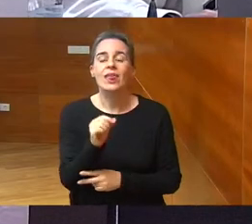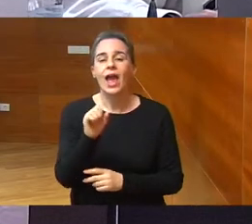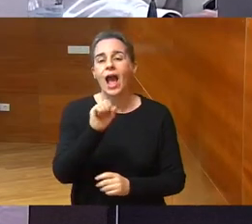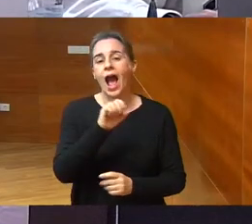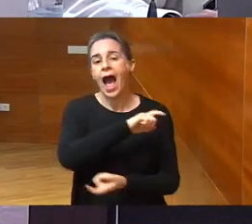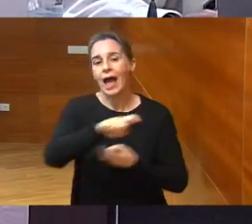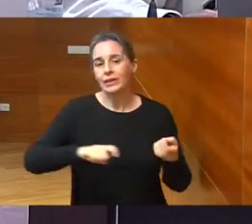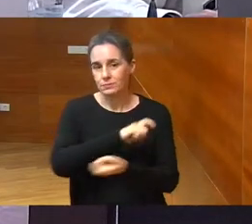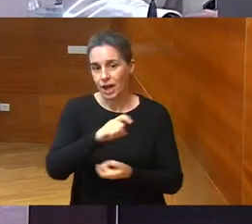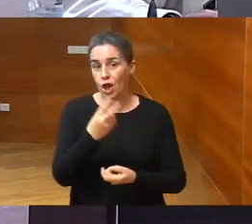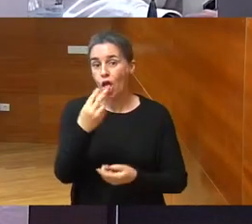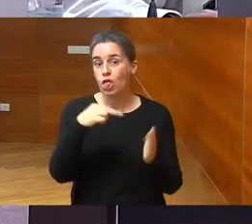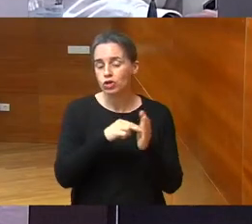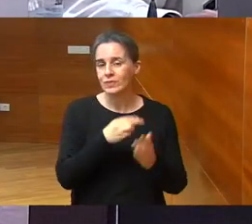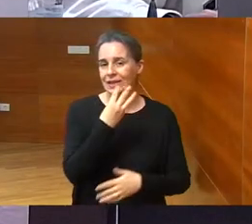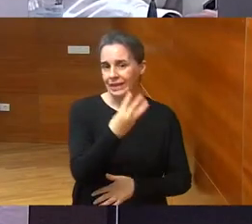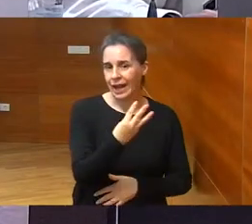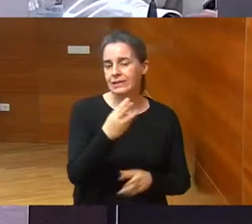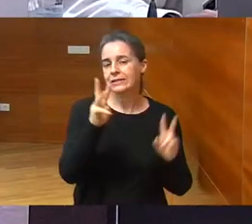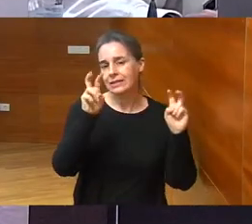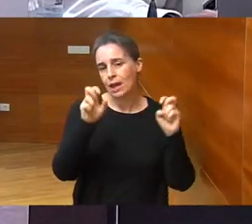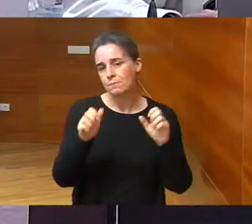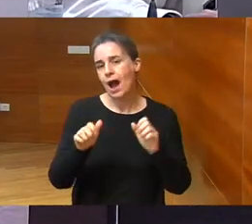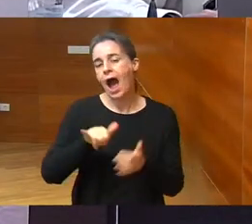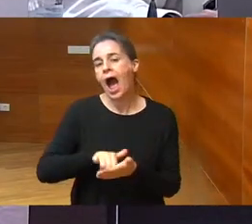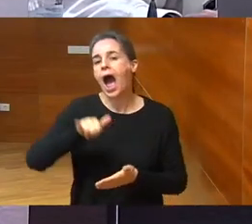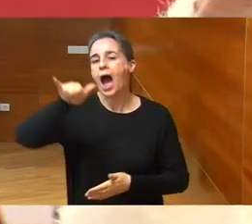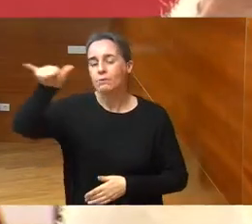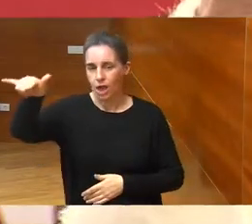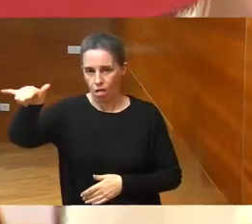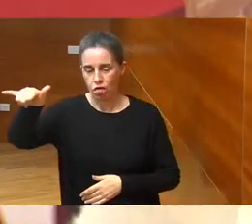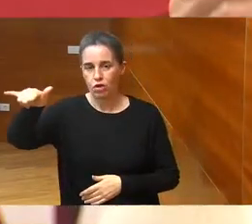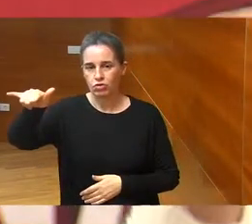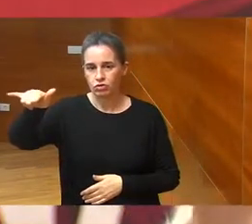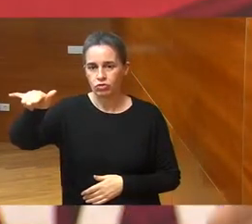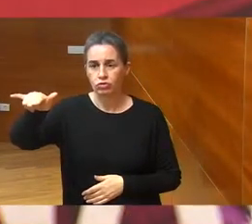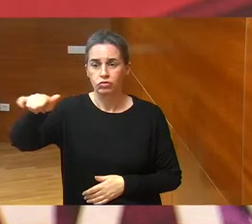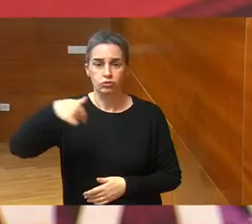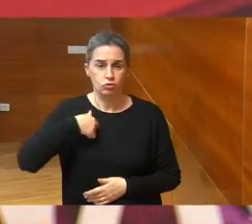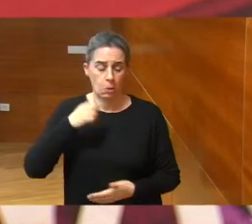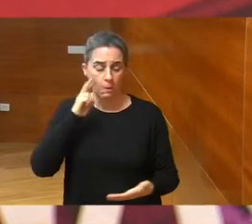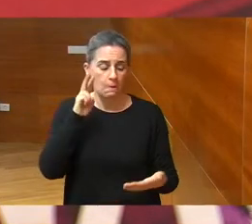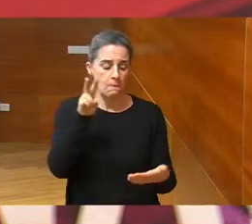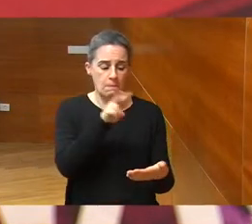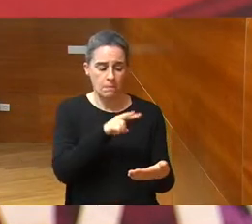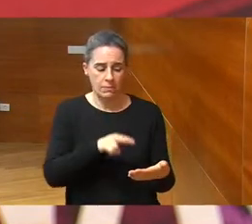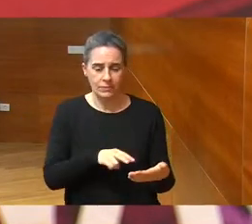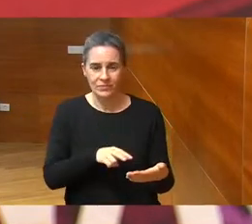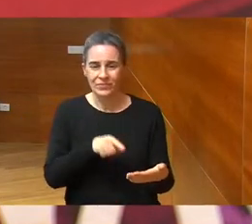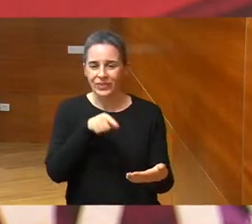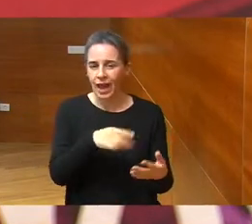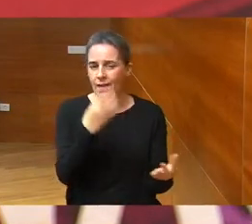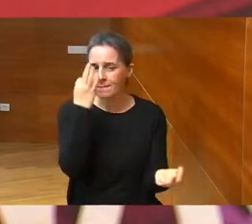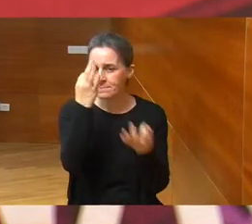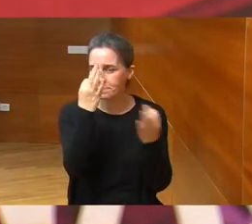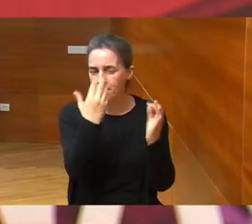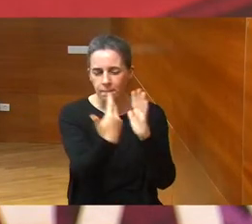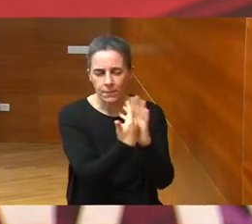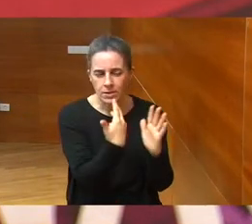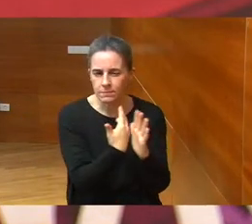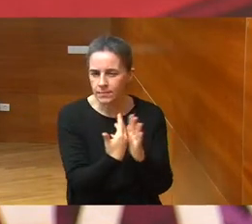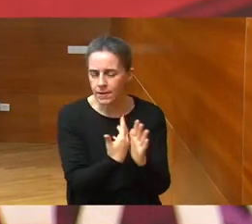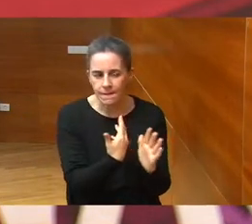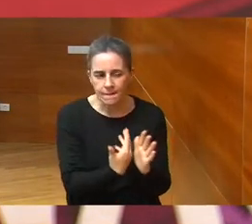de Aviación propulsada Bueno muy pormenorizado eso lo cefala dunna